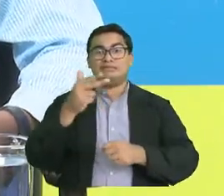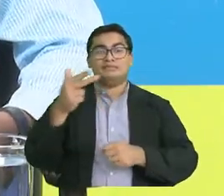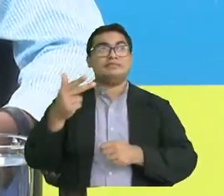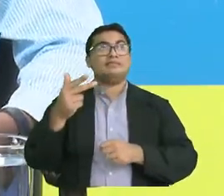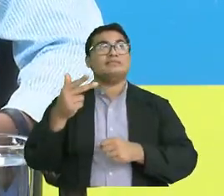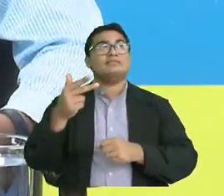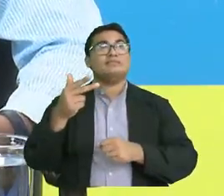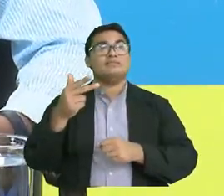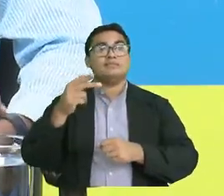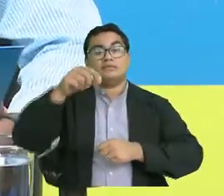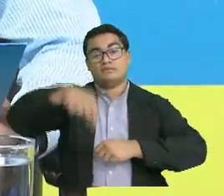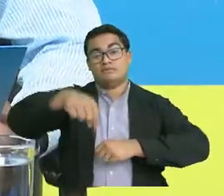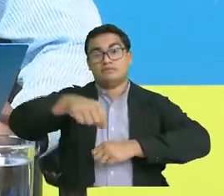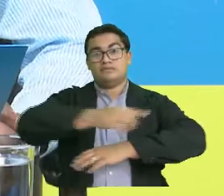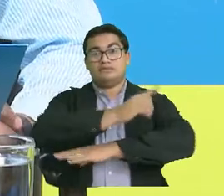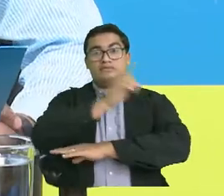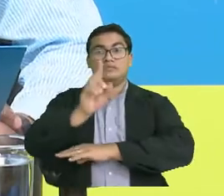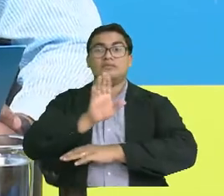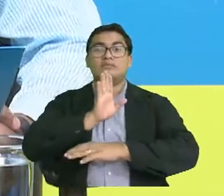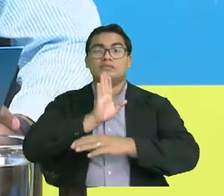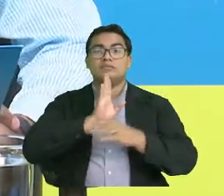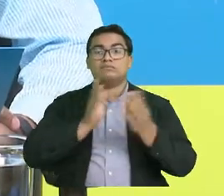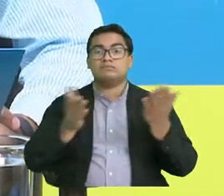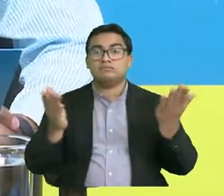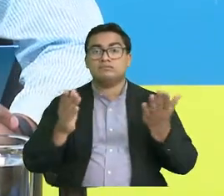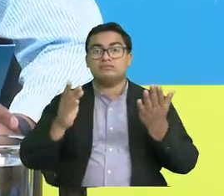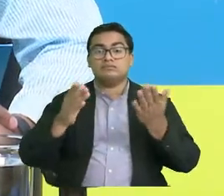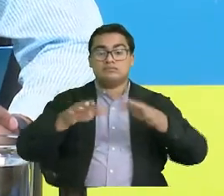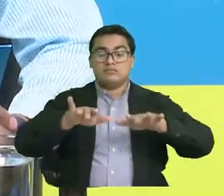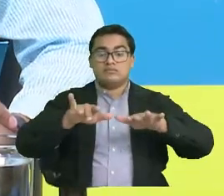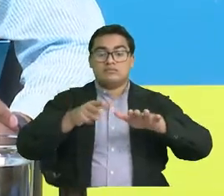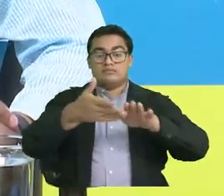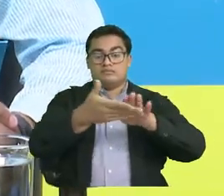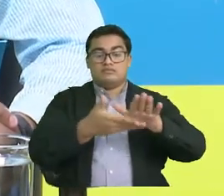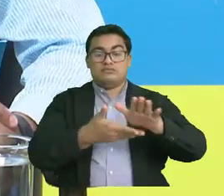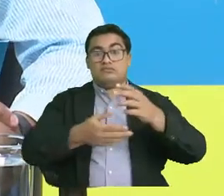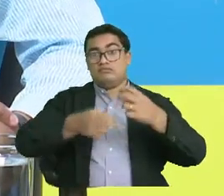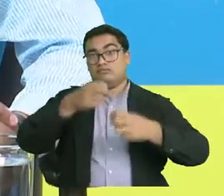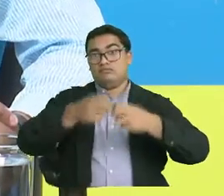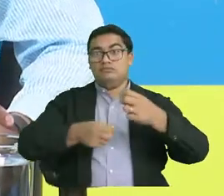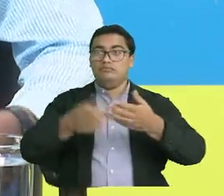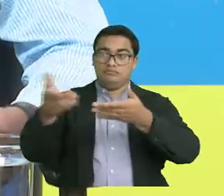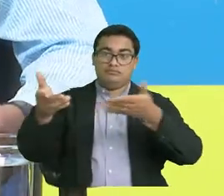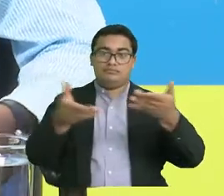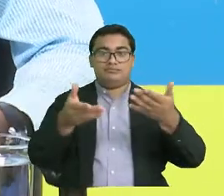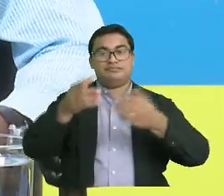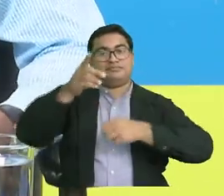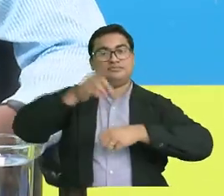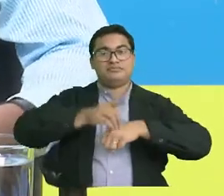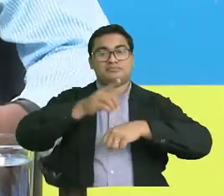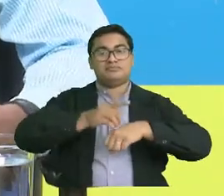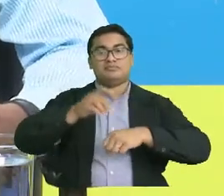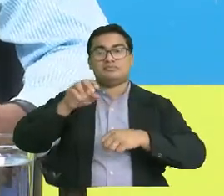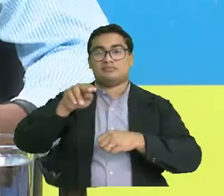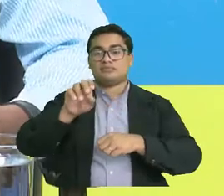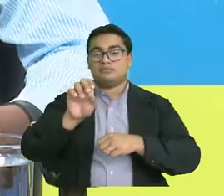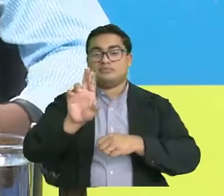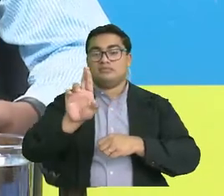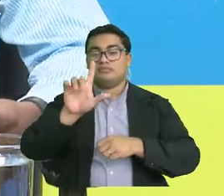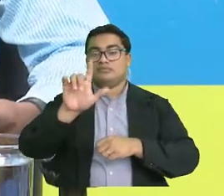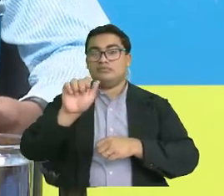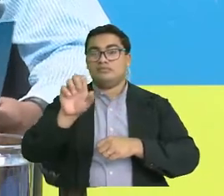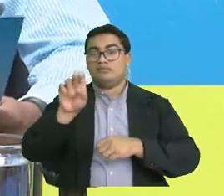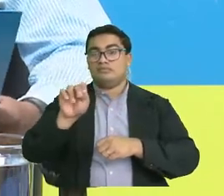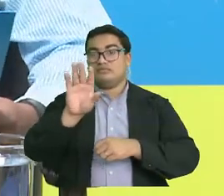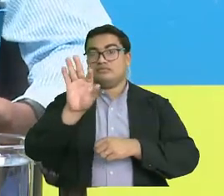98. Hoy estamos hablando sobre el pie plano y sus afectaciones. Tenemos como invitado al doctor Norlan